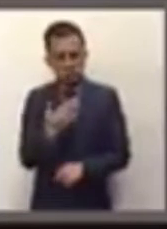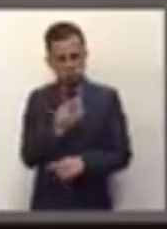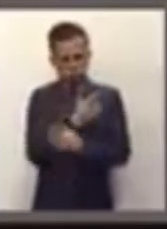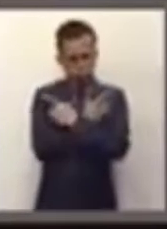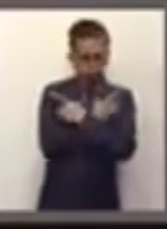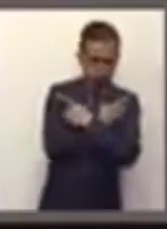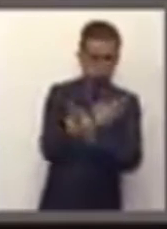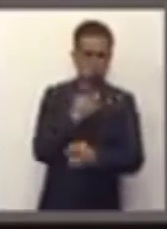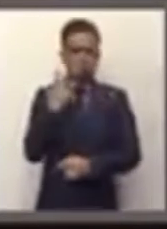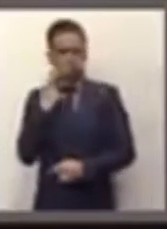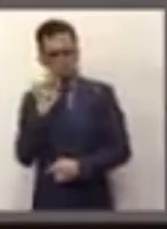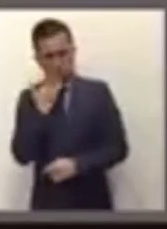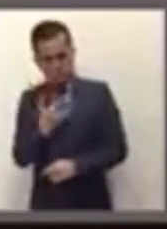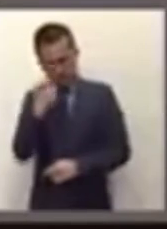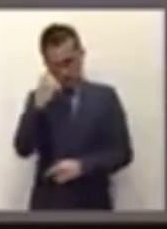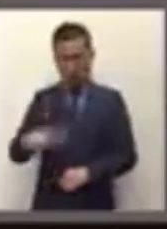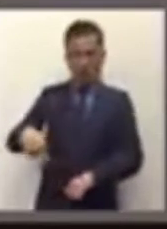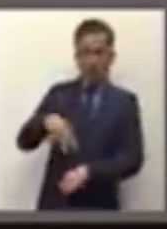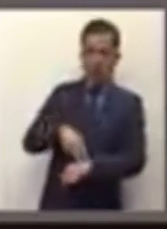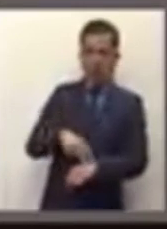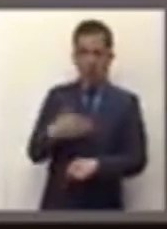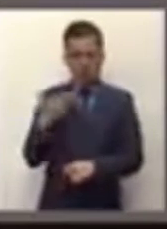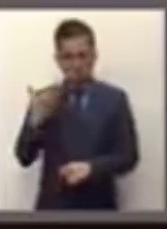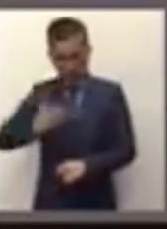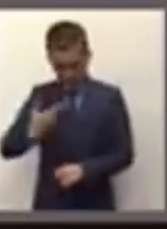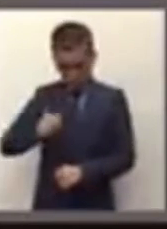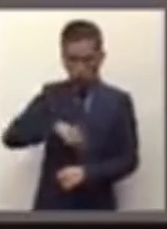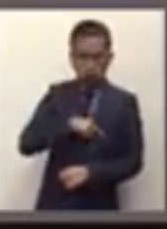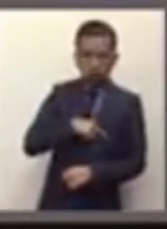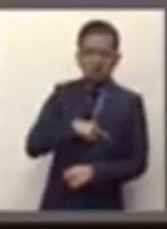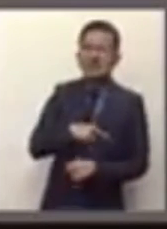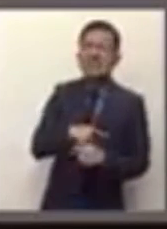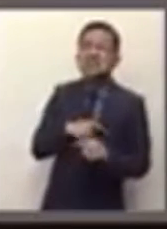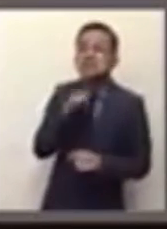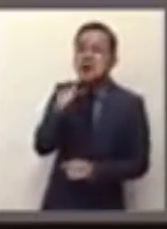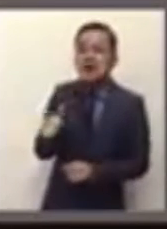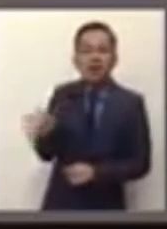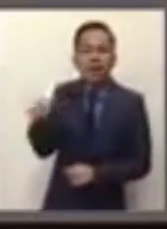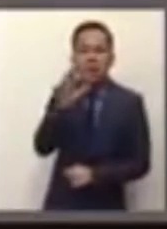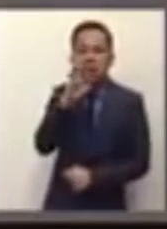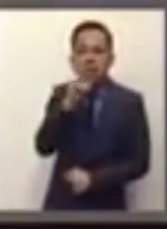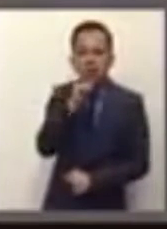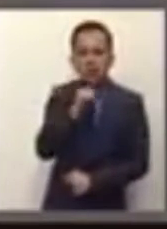para venir a esta tribuna a exigirnos nada, nada.